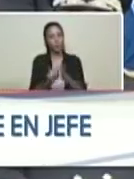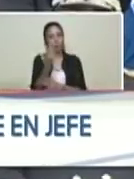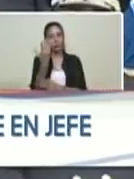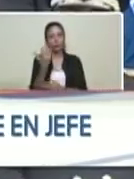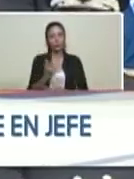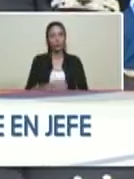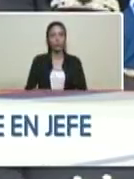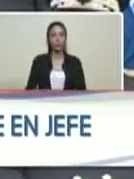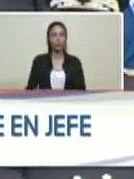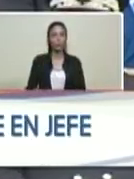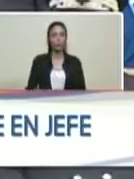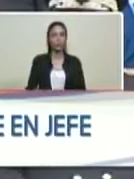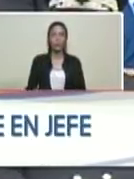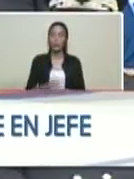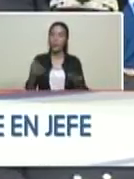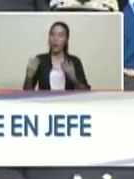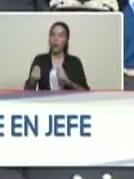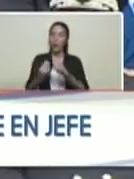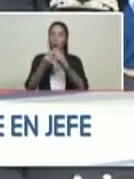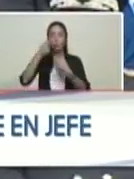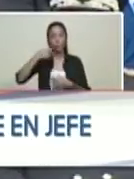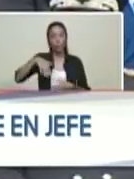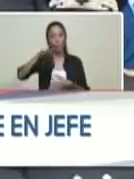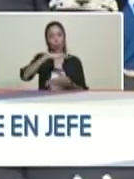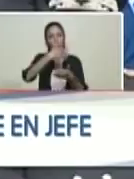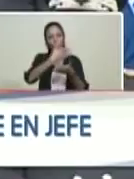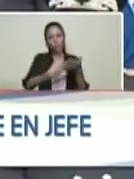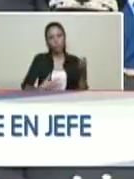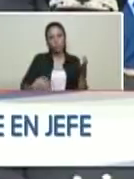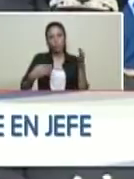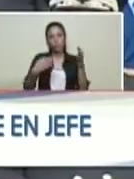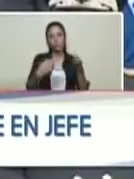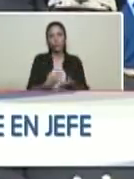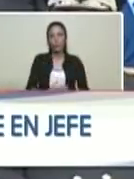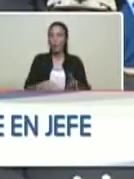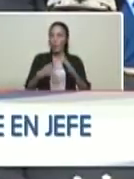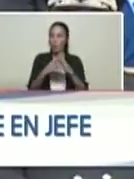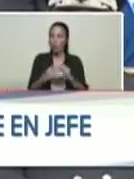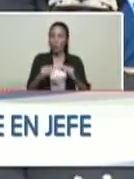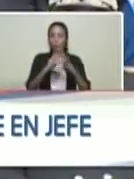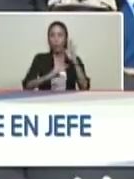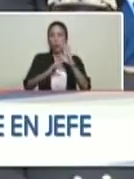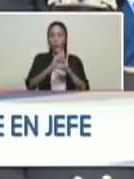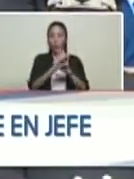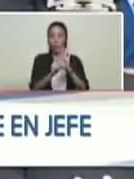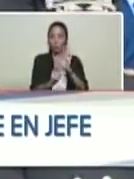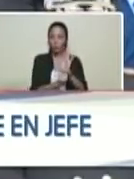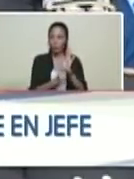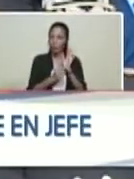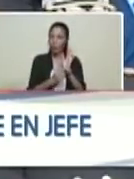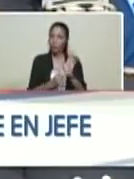y escribió junto al pueblo nuestra suprema y sagrada constitución